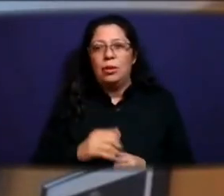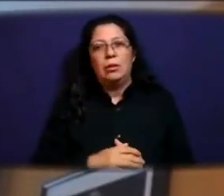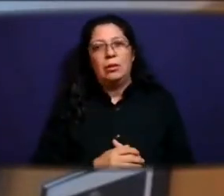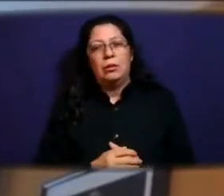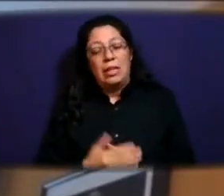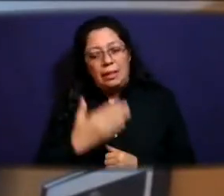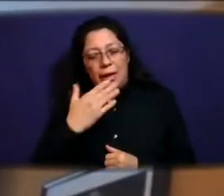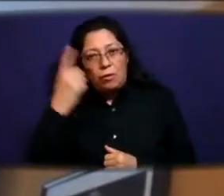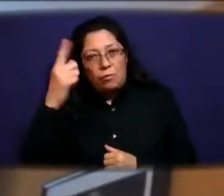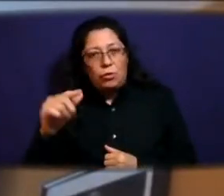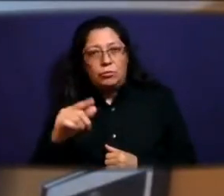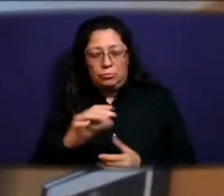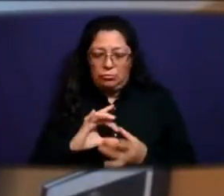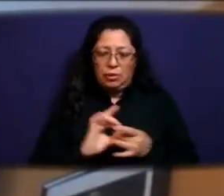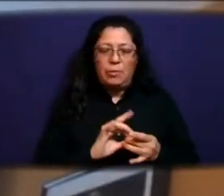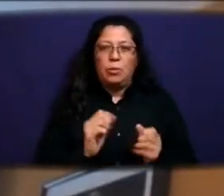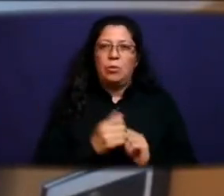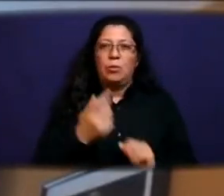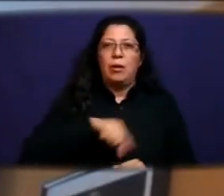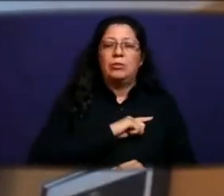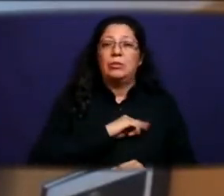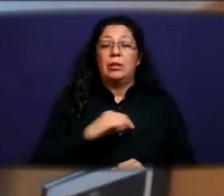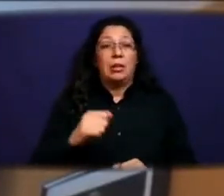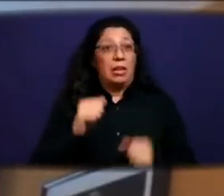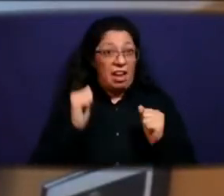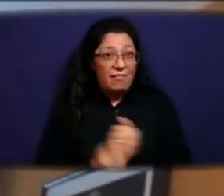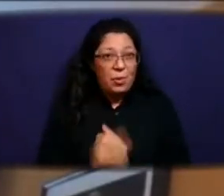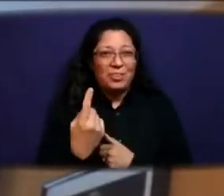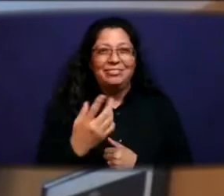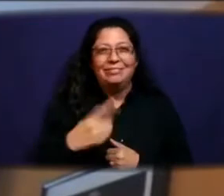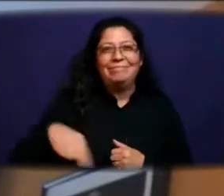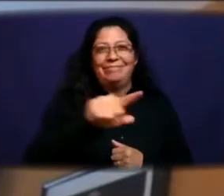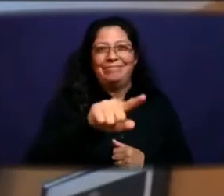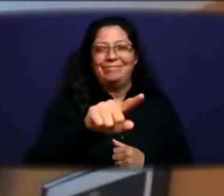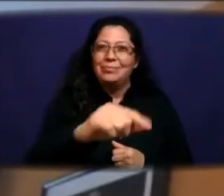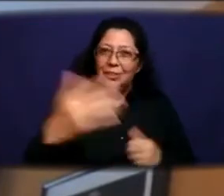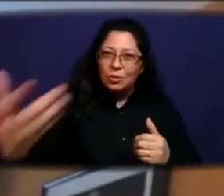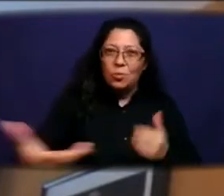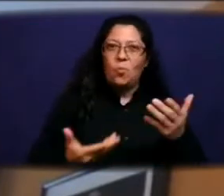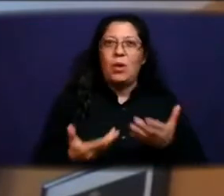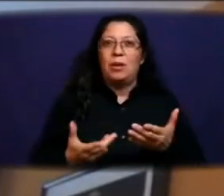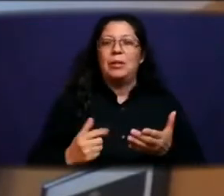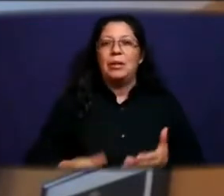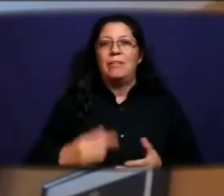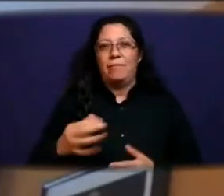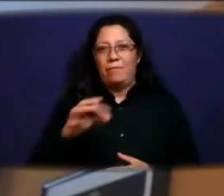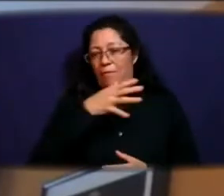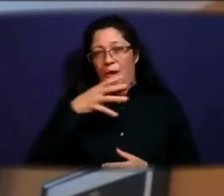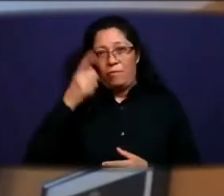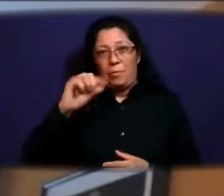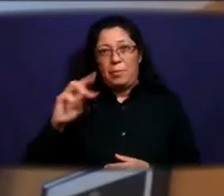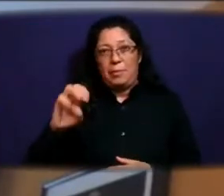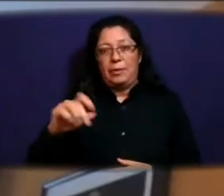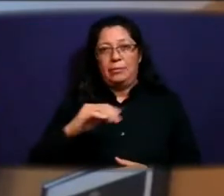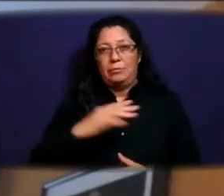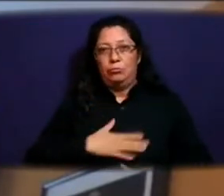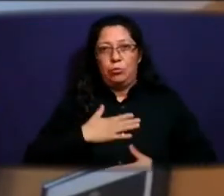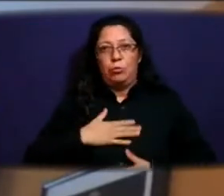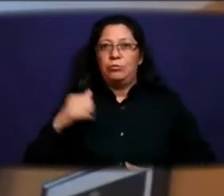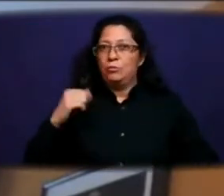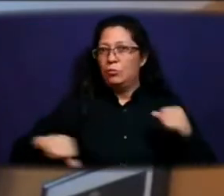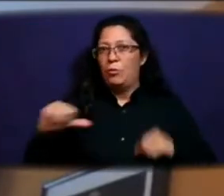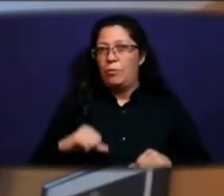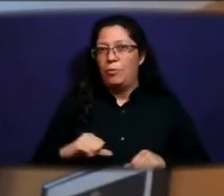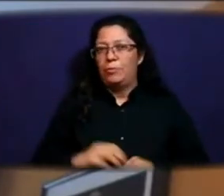por colaborar con nosotros y a todos ustedes. Bienvenidos a un Farm for Meme. Enjoy the show. Disfruten la